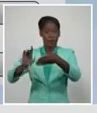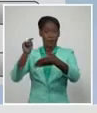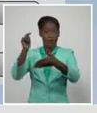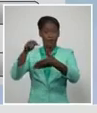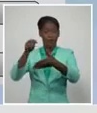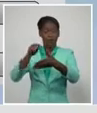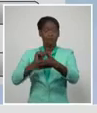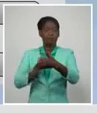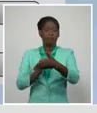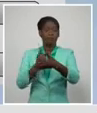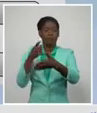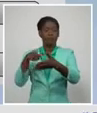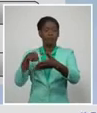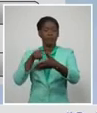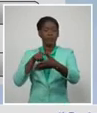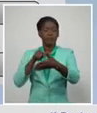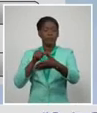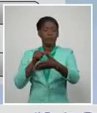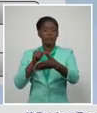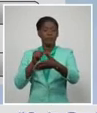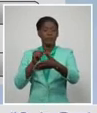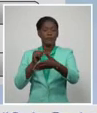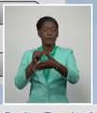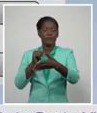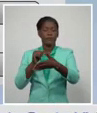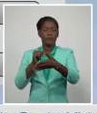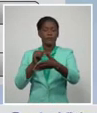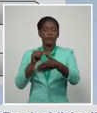Ayer diagnosticó